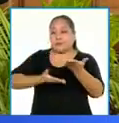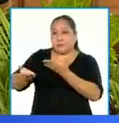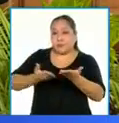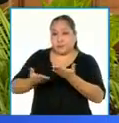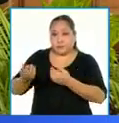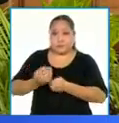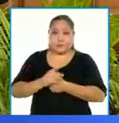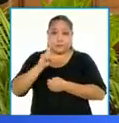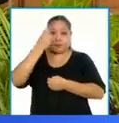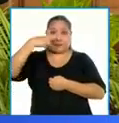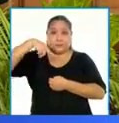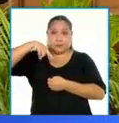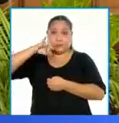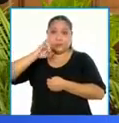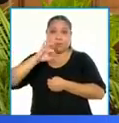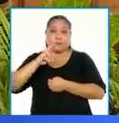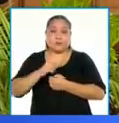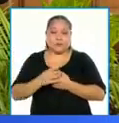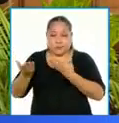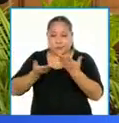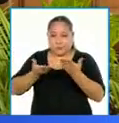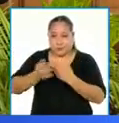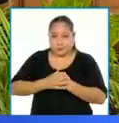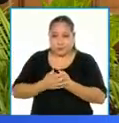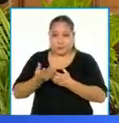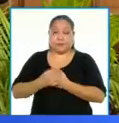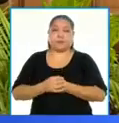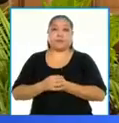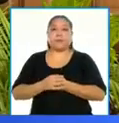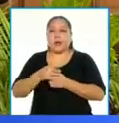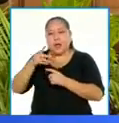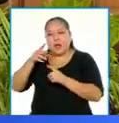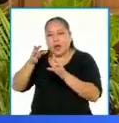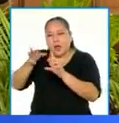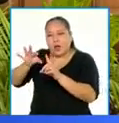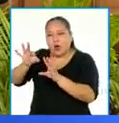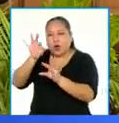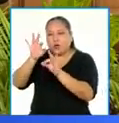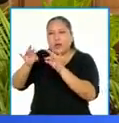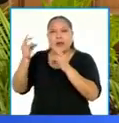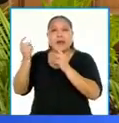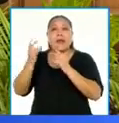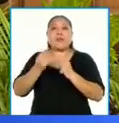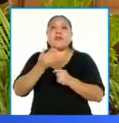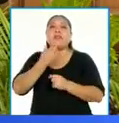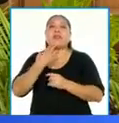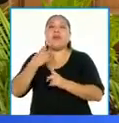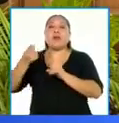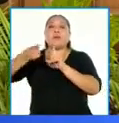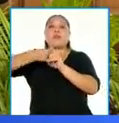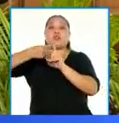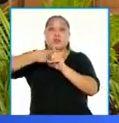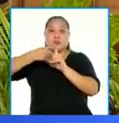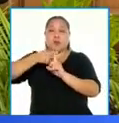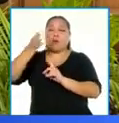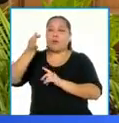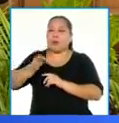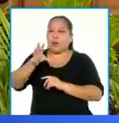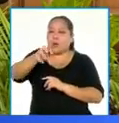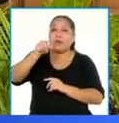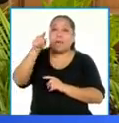atención para poder detectar a tiempo, para poder aislar a las personas que estén realmente